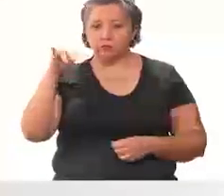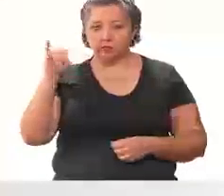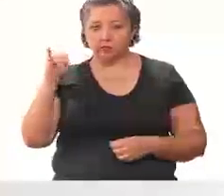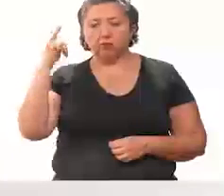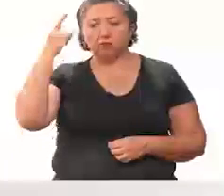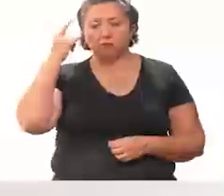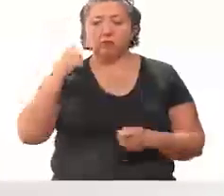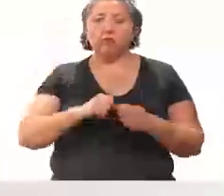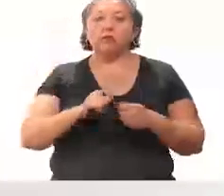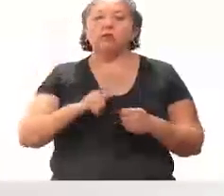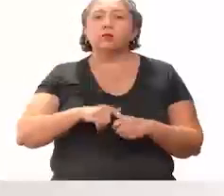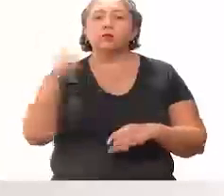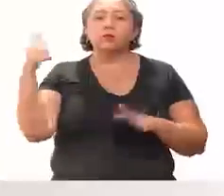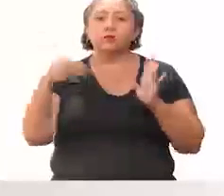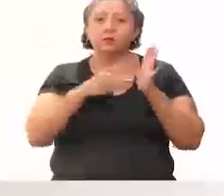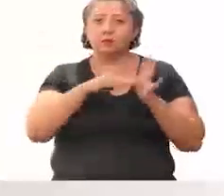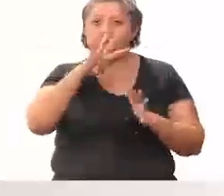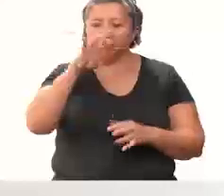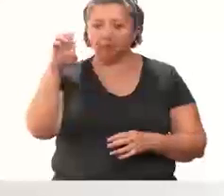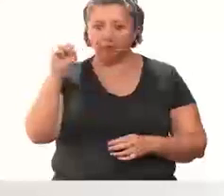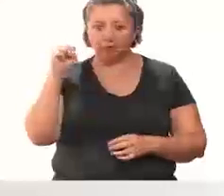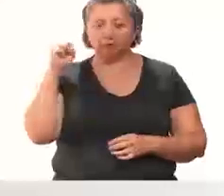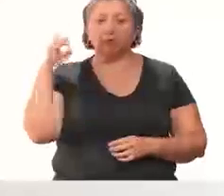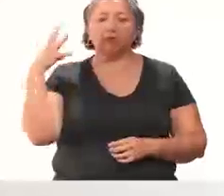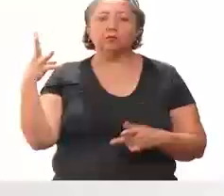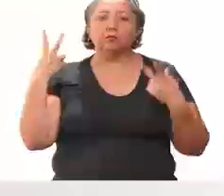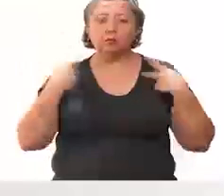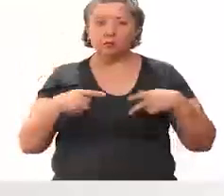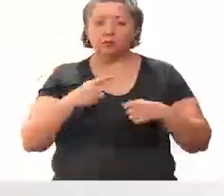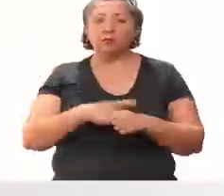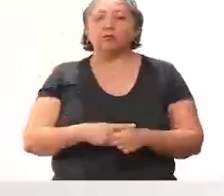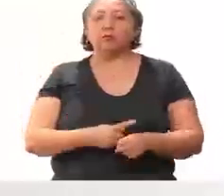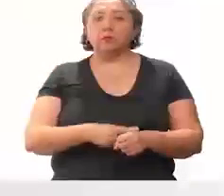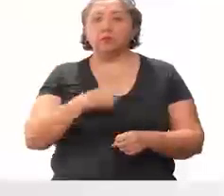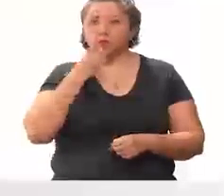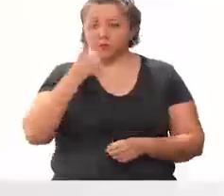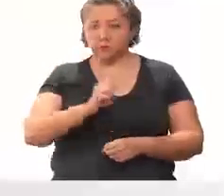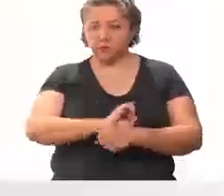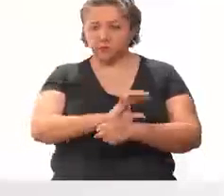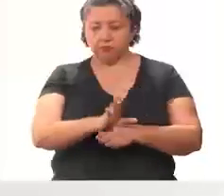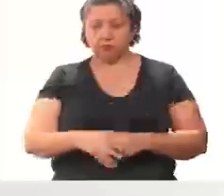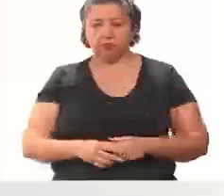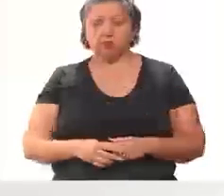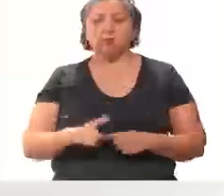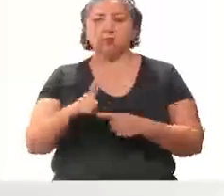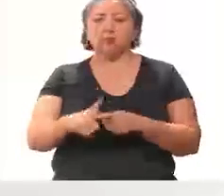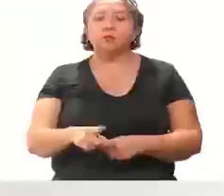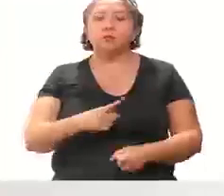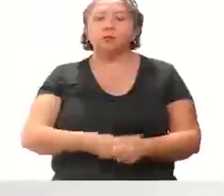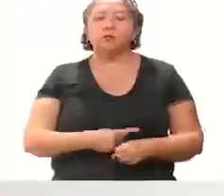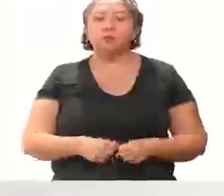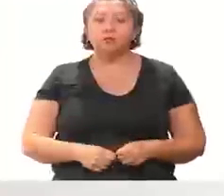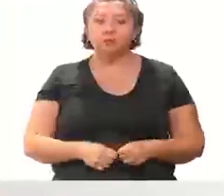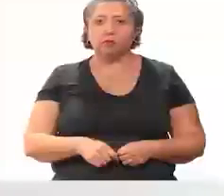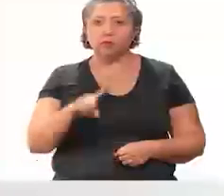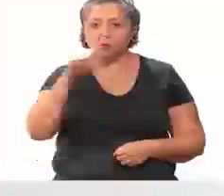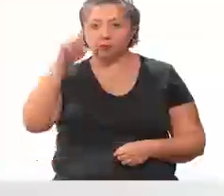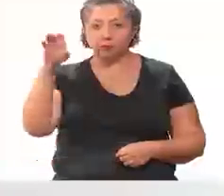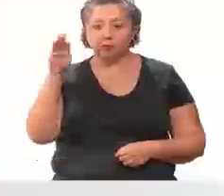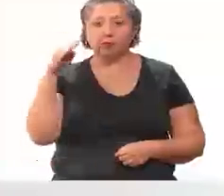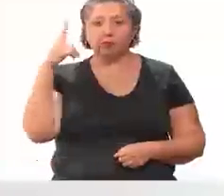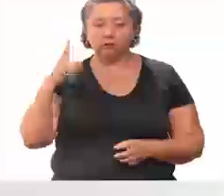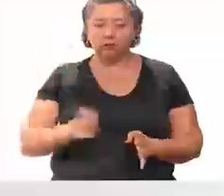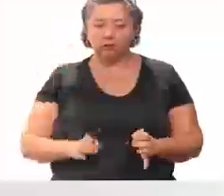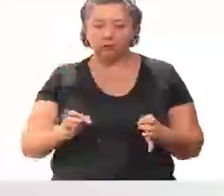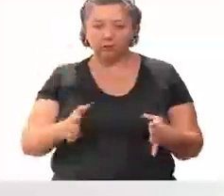Campeche. En total, son 6.464 las personas fallecidas a causa del coronavirus. De los casos activos,